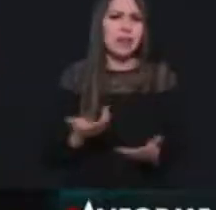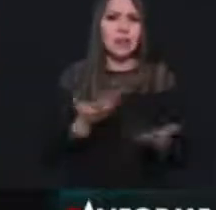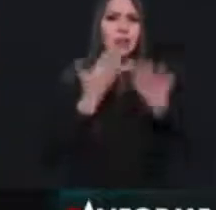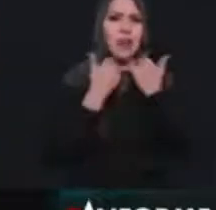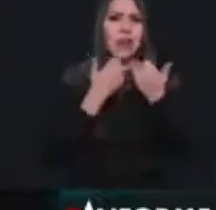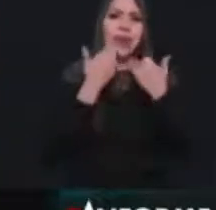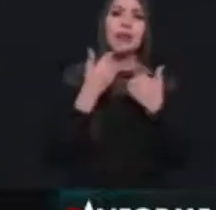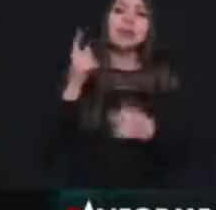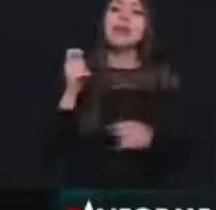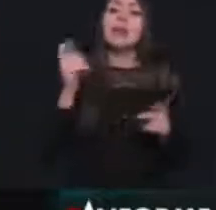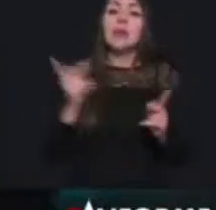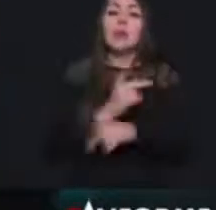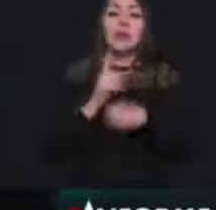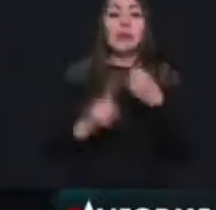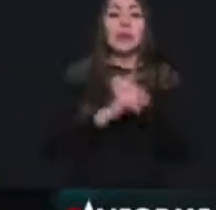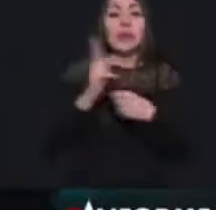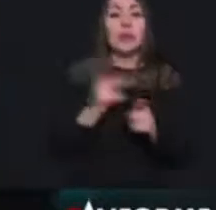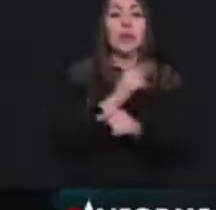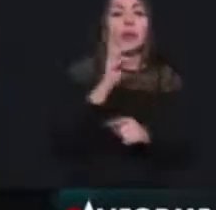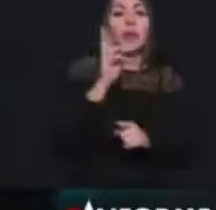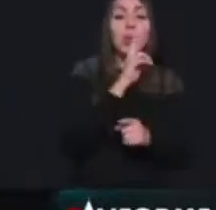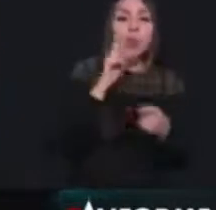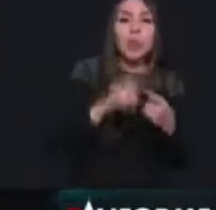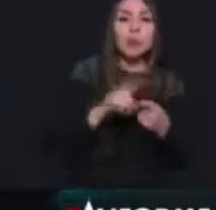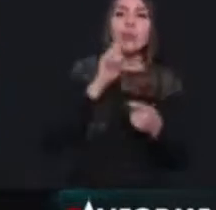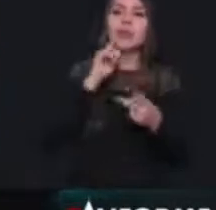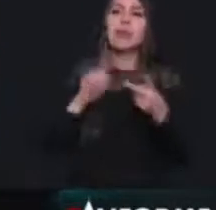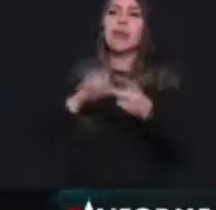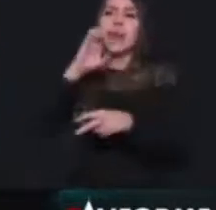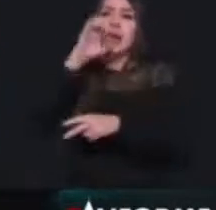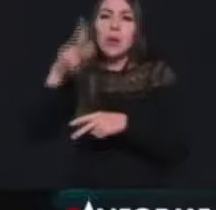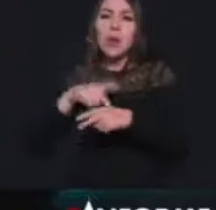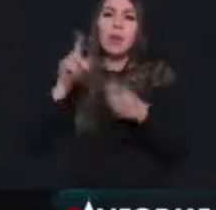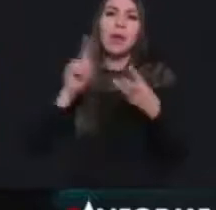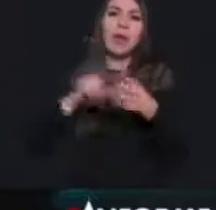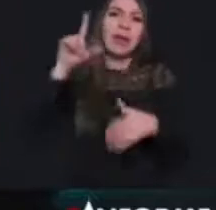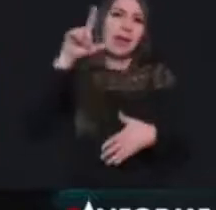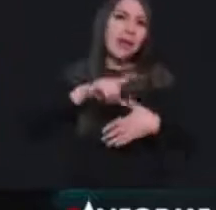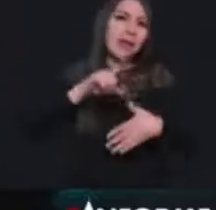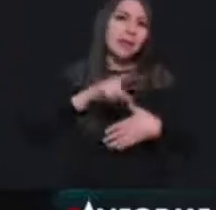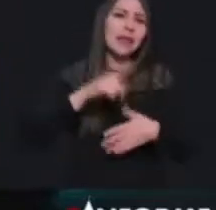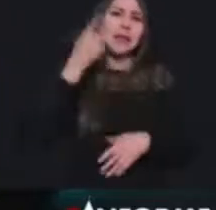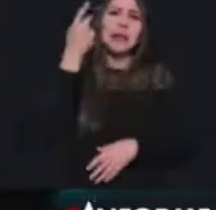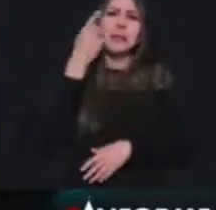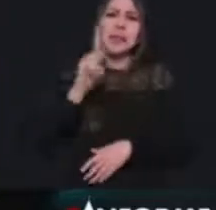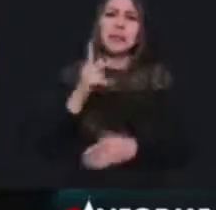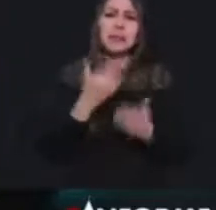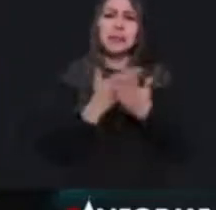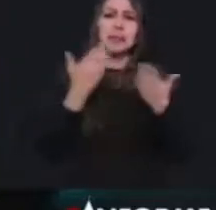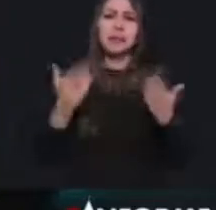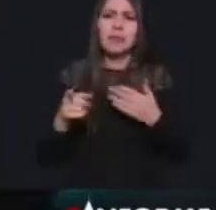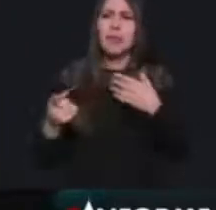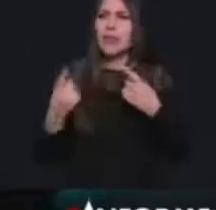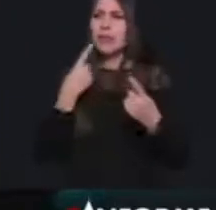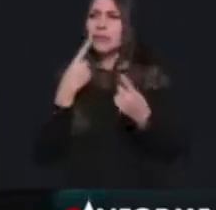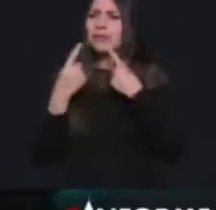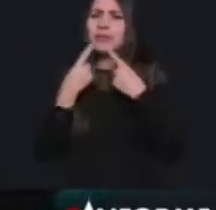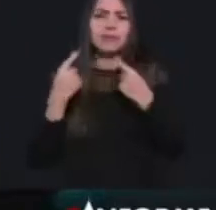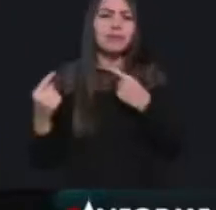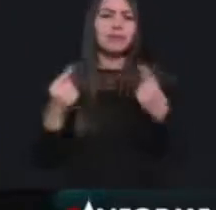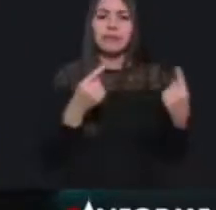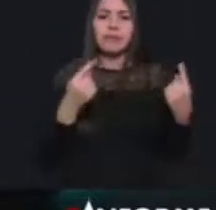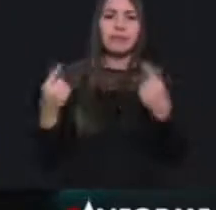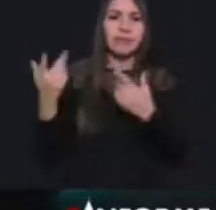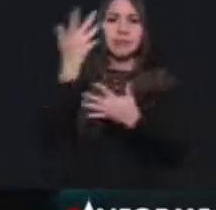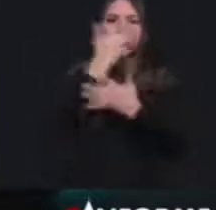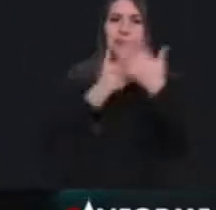América Latina, sino que también ocurre en Europa. Y lamentablemente creo que aquí estamos en una disyuntiva que nos lleva a analizar